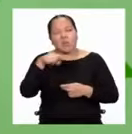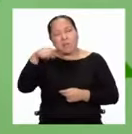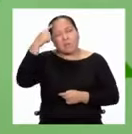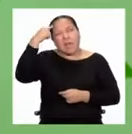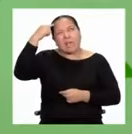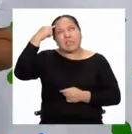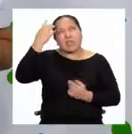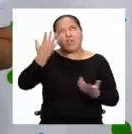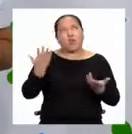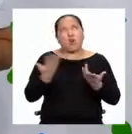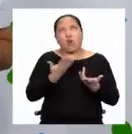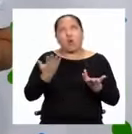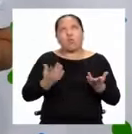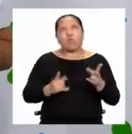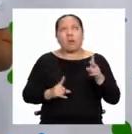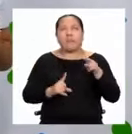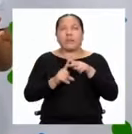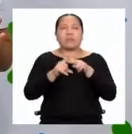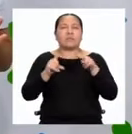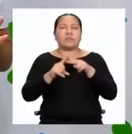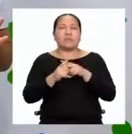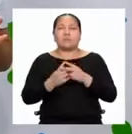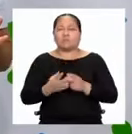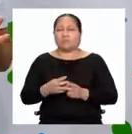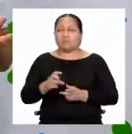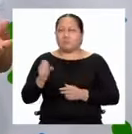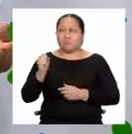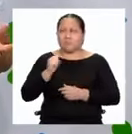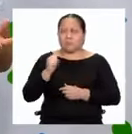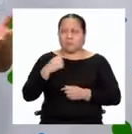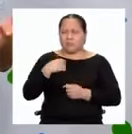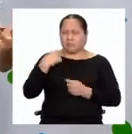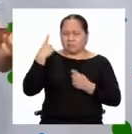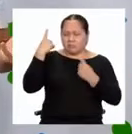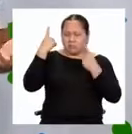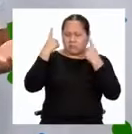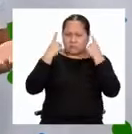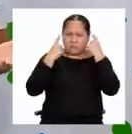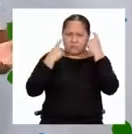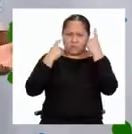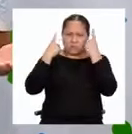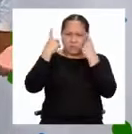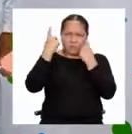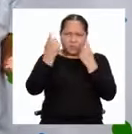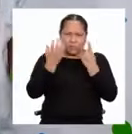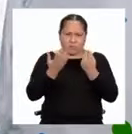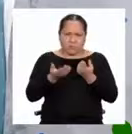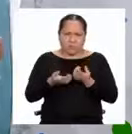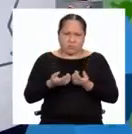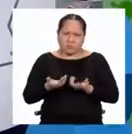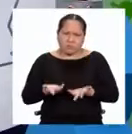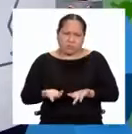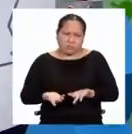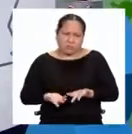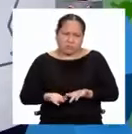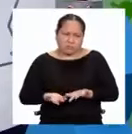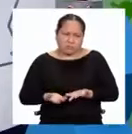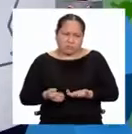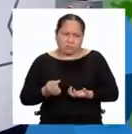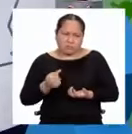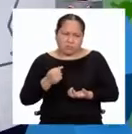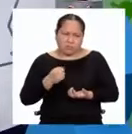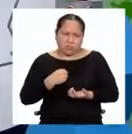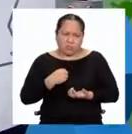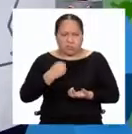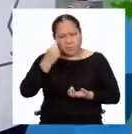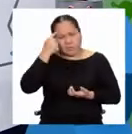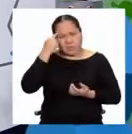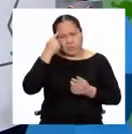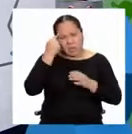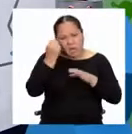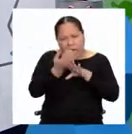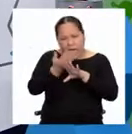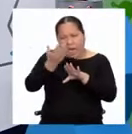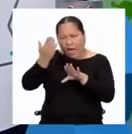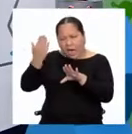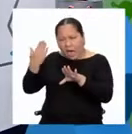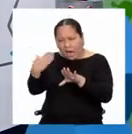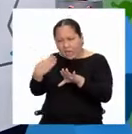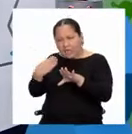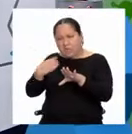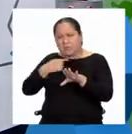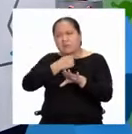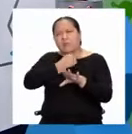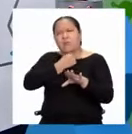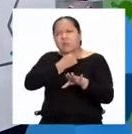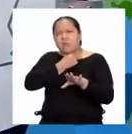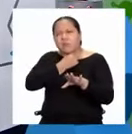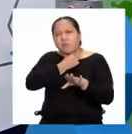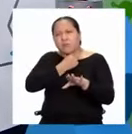lo demás. Sí, me estuve preguntando qué podría haber antes de mi bisabuelo. ¿Tu